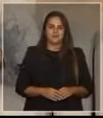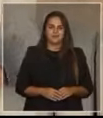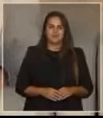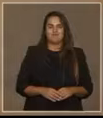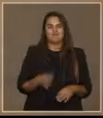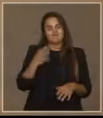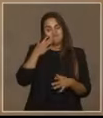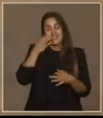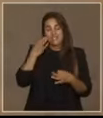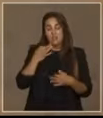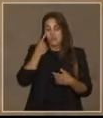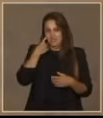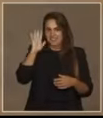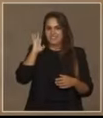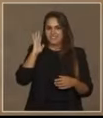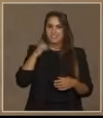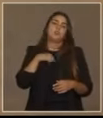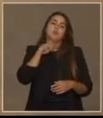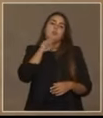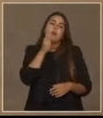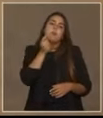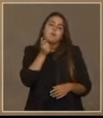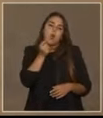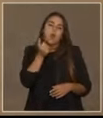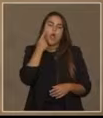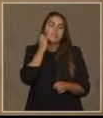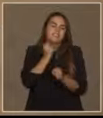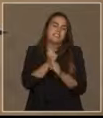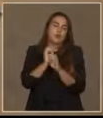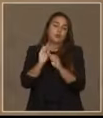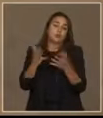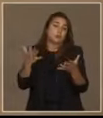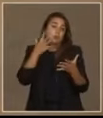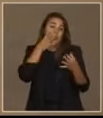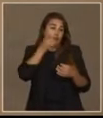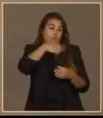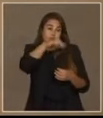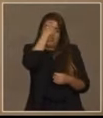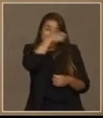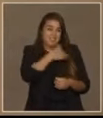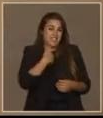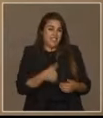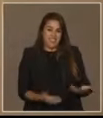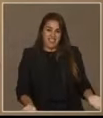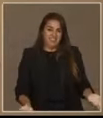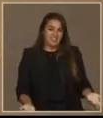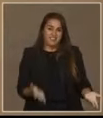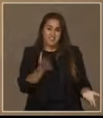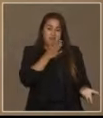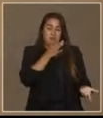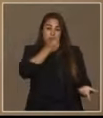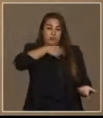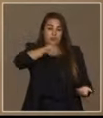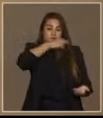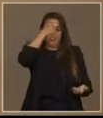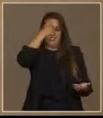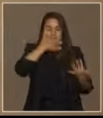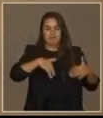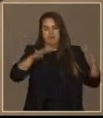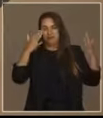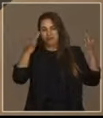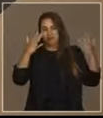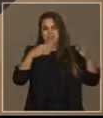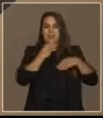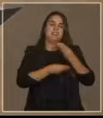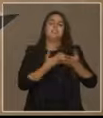Seguro, fíjense, les voy a hablar un poquito de la labor que hacen, aunque creo que no es necesario, solamente por la reacción que hemos visto,